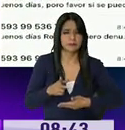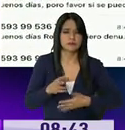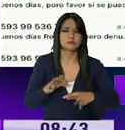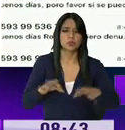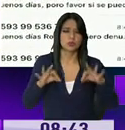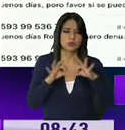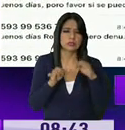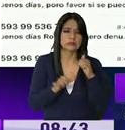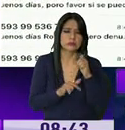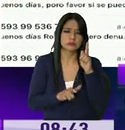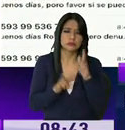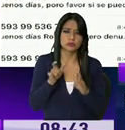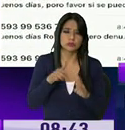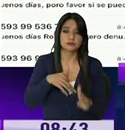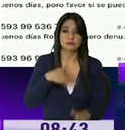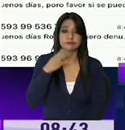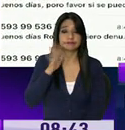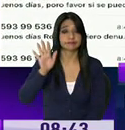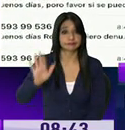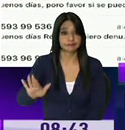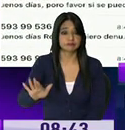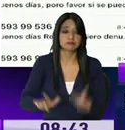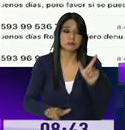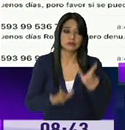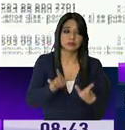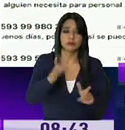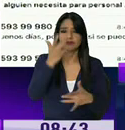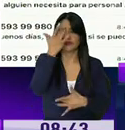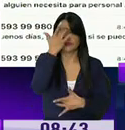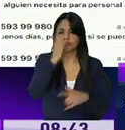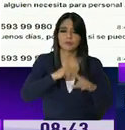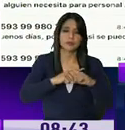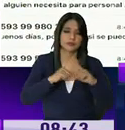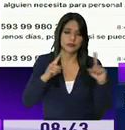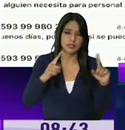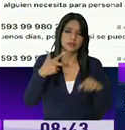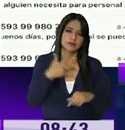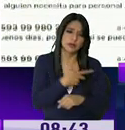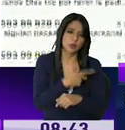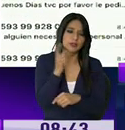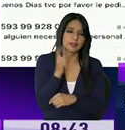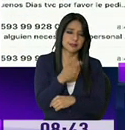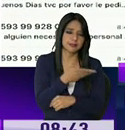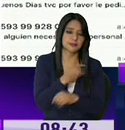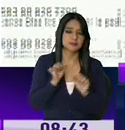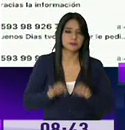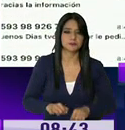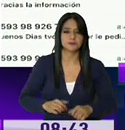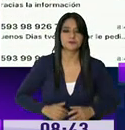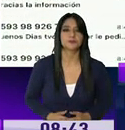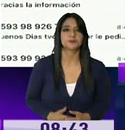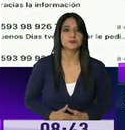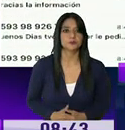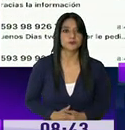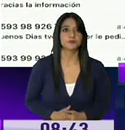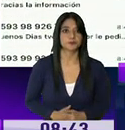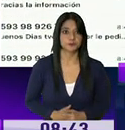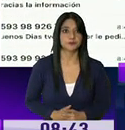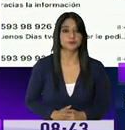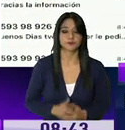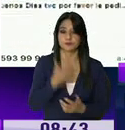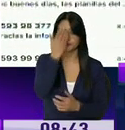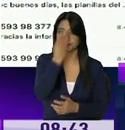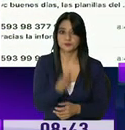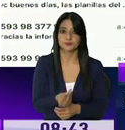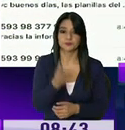¿no? Para sí, personas claro, con COVID por un lado, correcto, y personas que necesitan atenderse por otro tipo de enfermedades por otro lado, para bueno, evitar así el contagio. Exactamente. Buenos días,